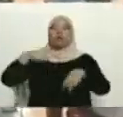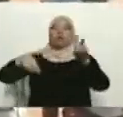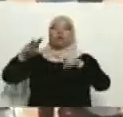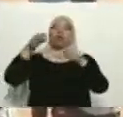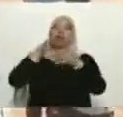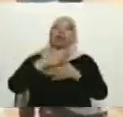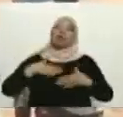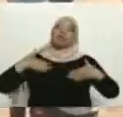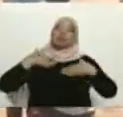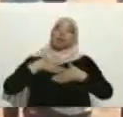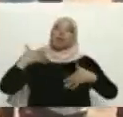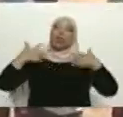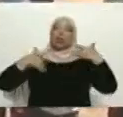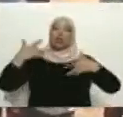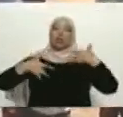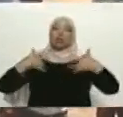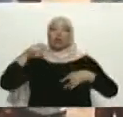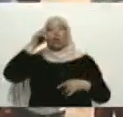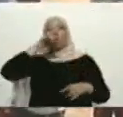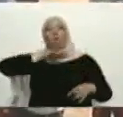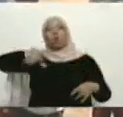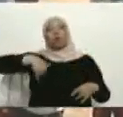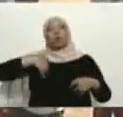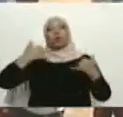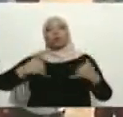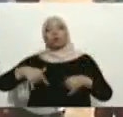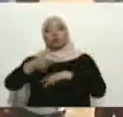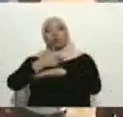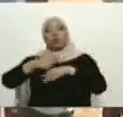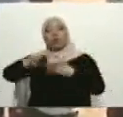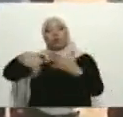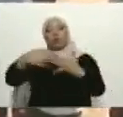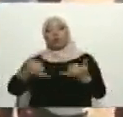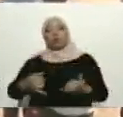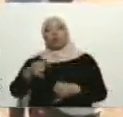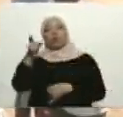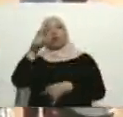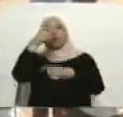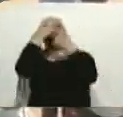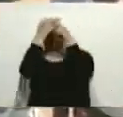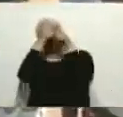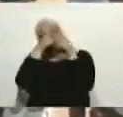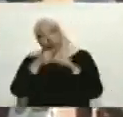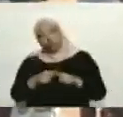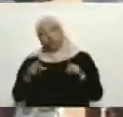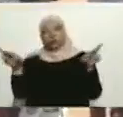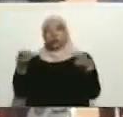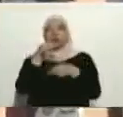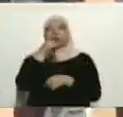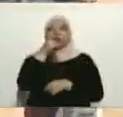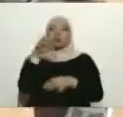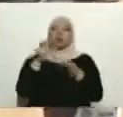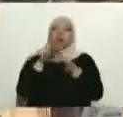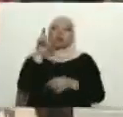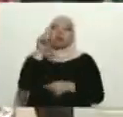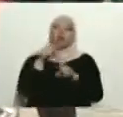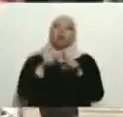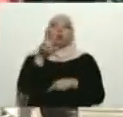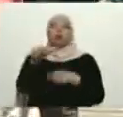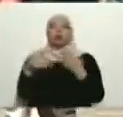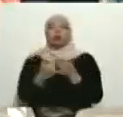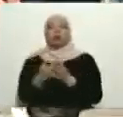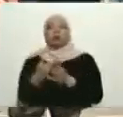sanamente de las actividades programadas por el gobierno nacional las cifras que resumen lo que ocurrió este 2023